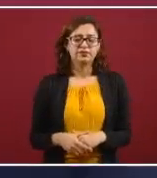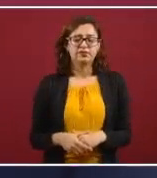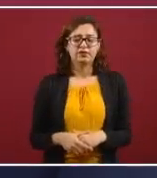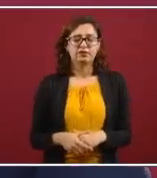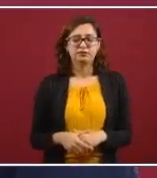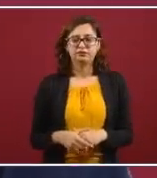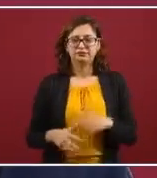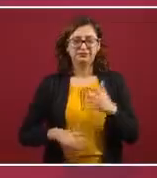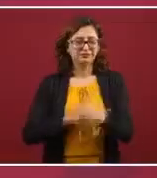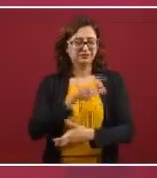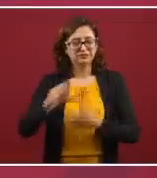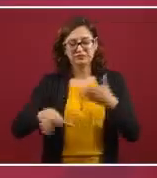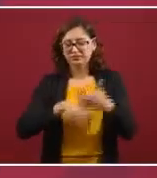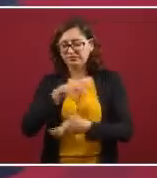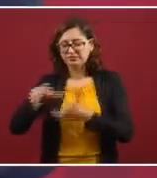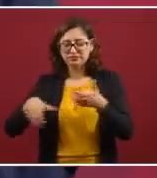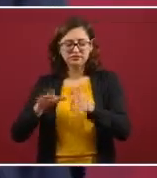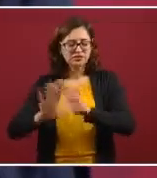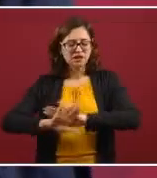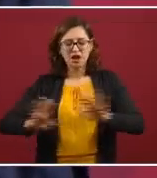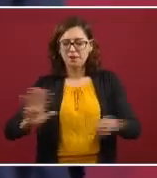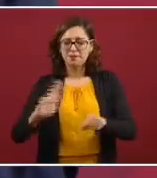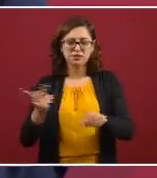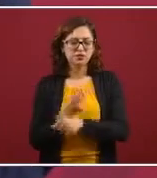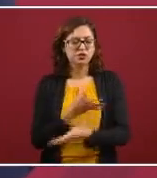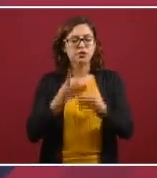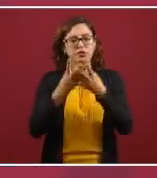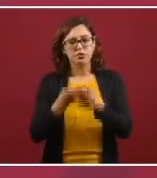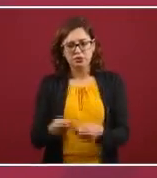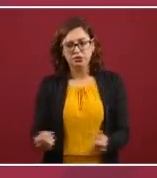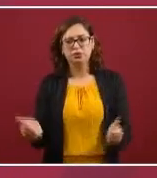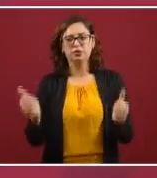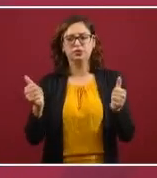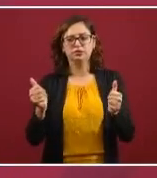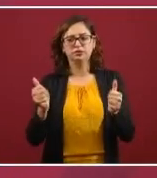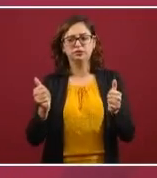peor, lo difícil,